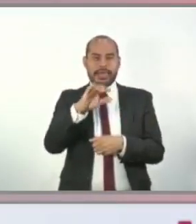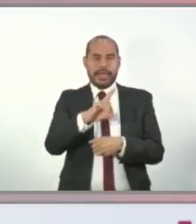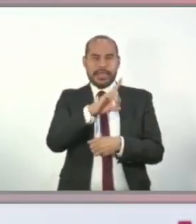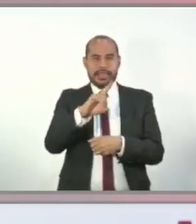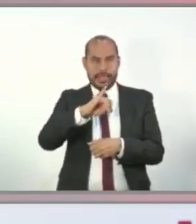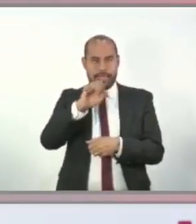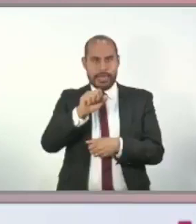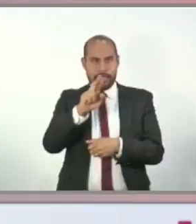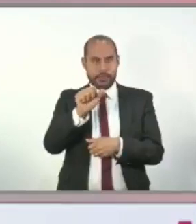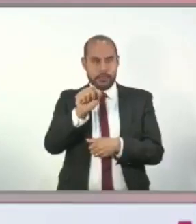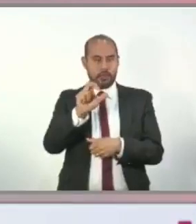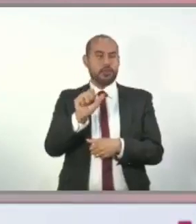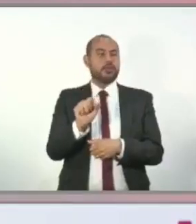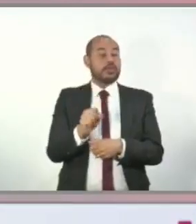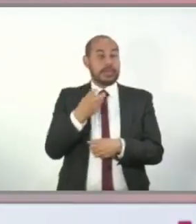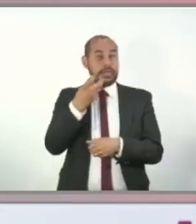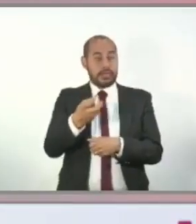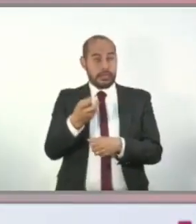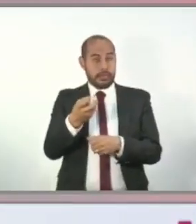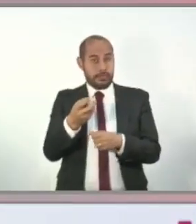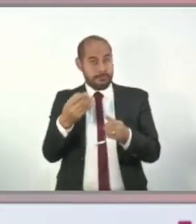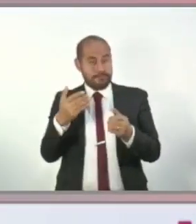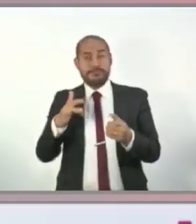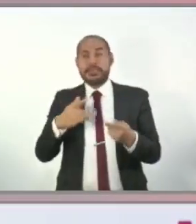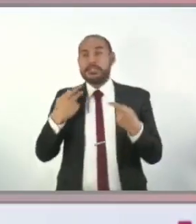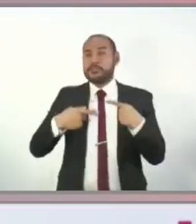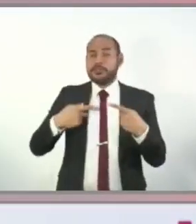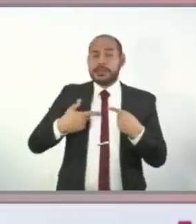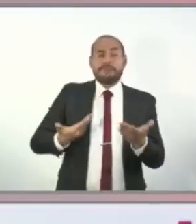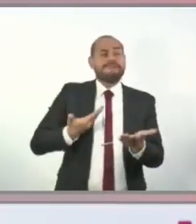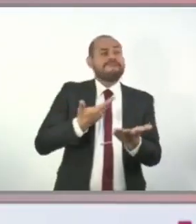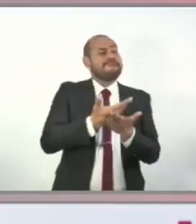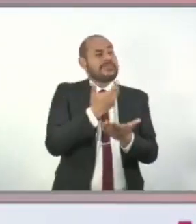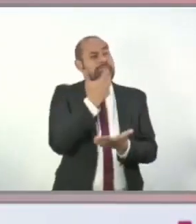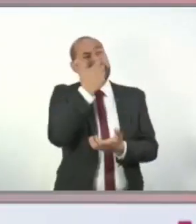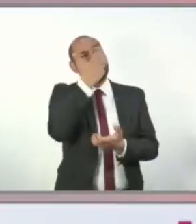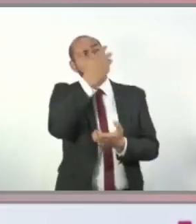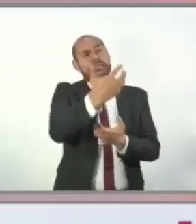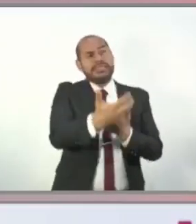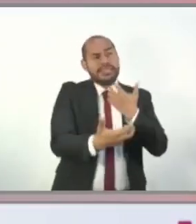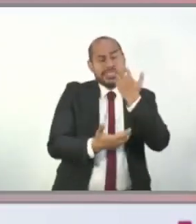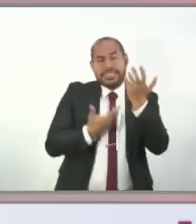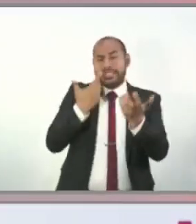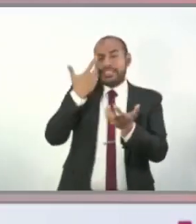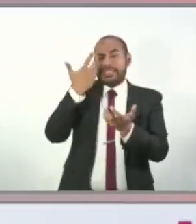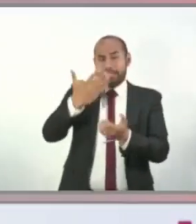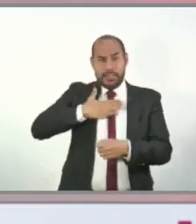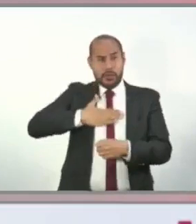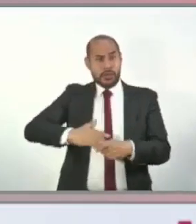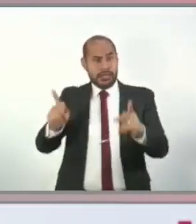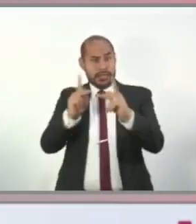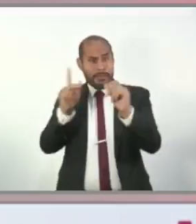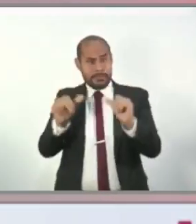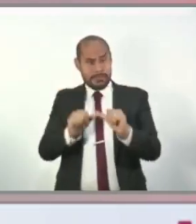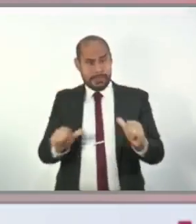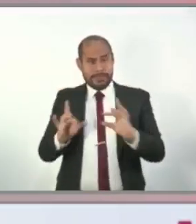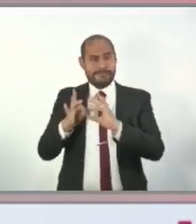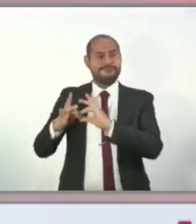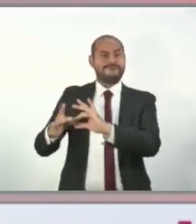En nuestro mundo se escucha el clamor de innumerables voces necesitadas de justicia, paz y